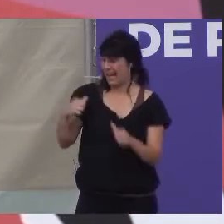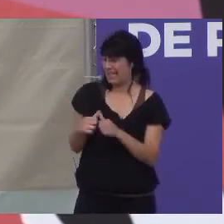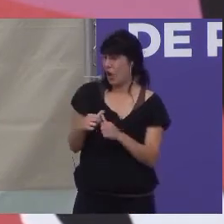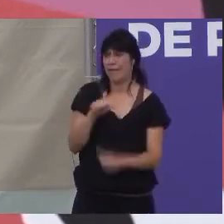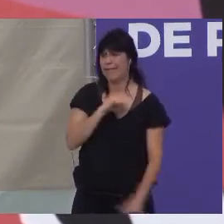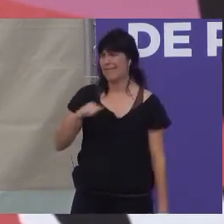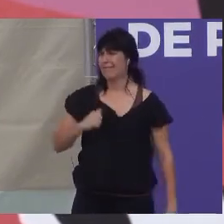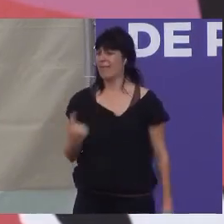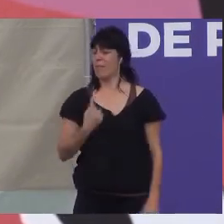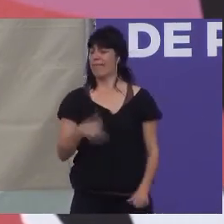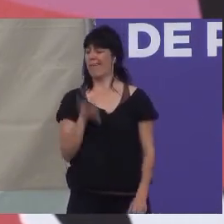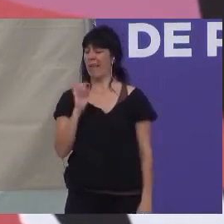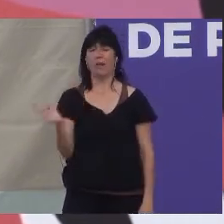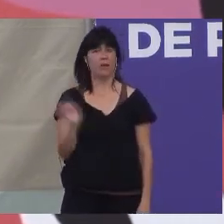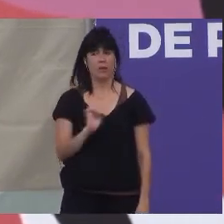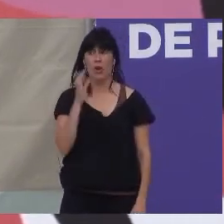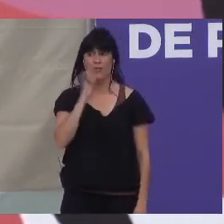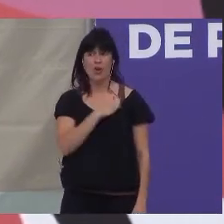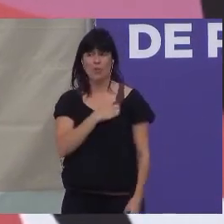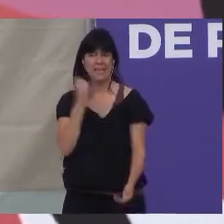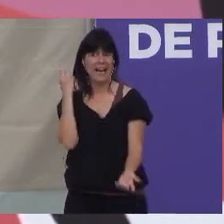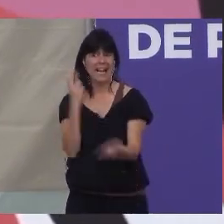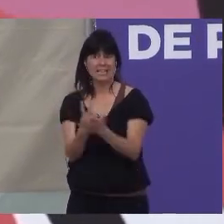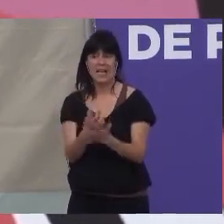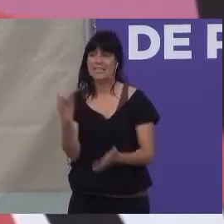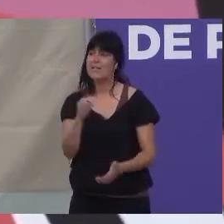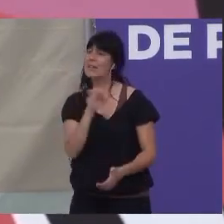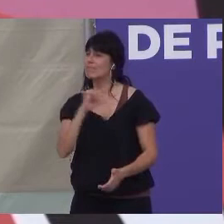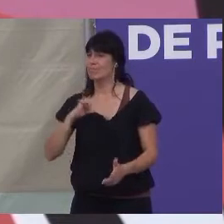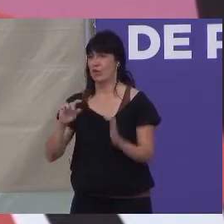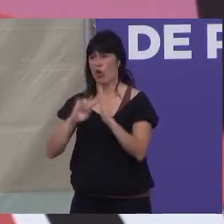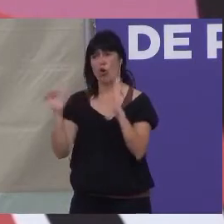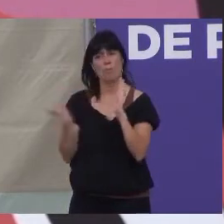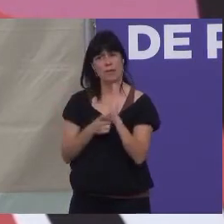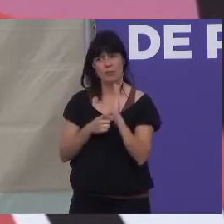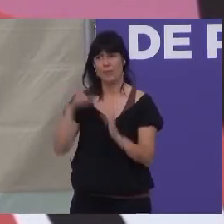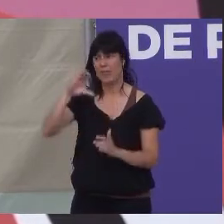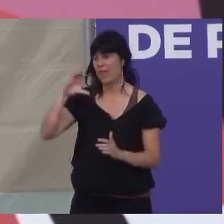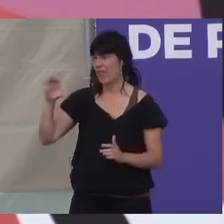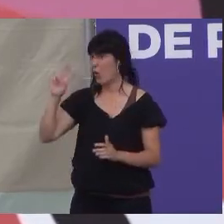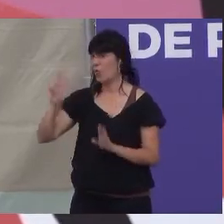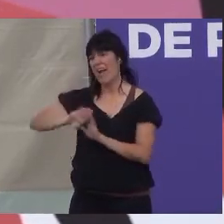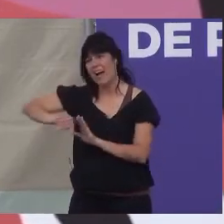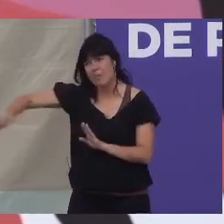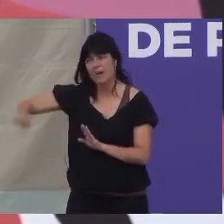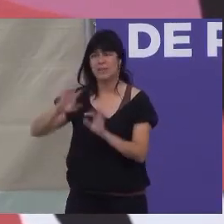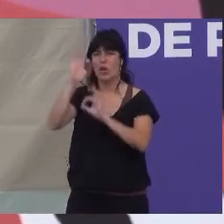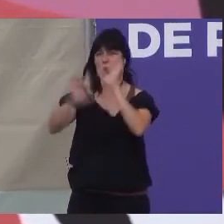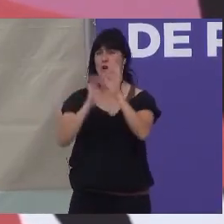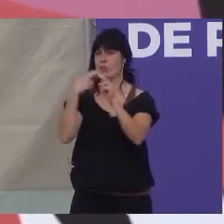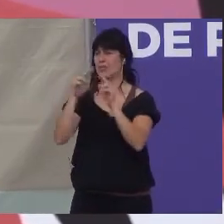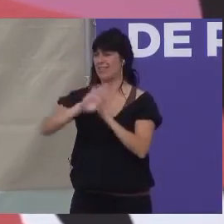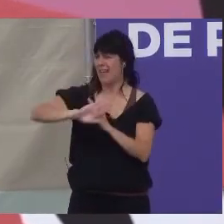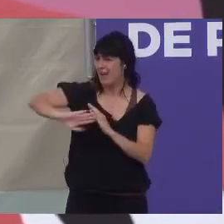independiente. Y garantías debe ser totalmente independiente. Independiente al CCV, independiente a los órganos políticos, independiente